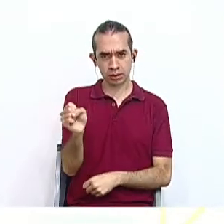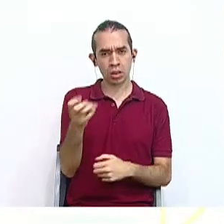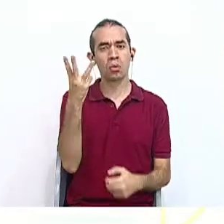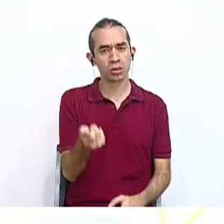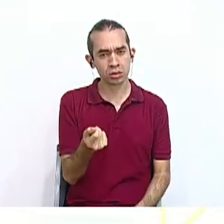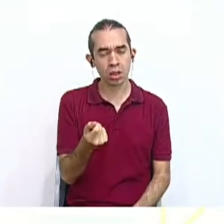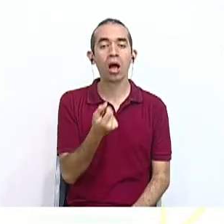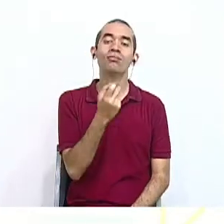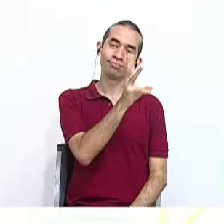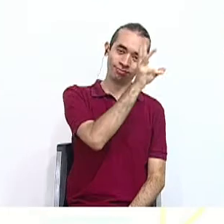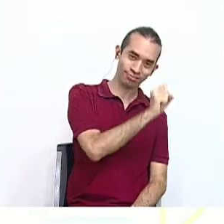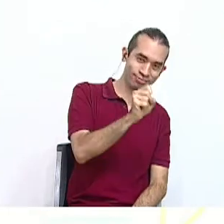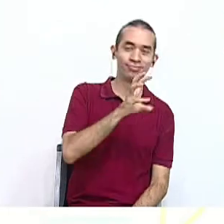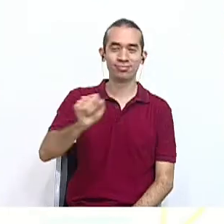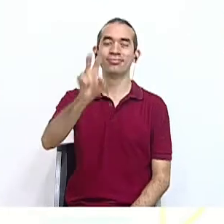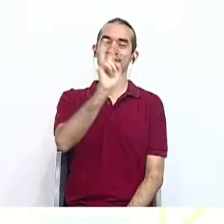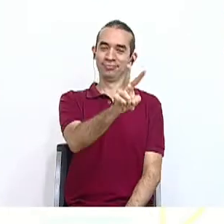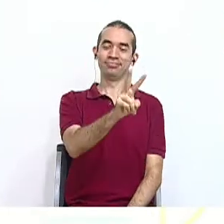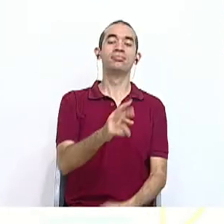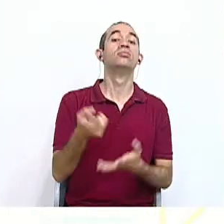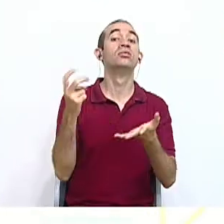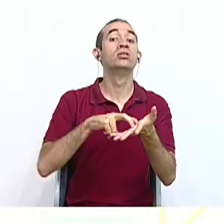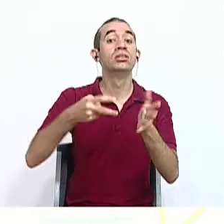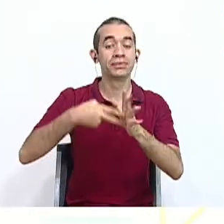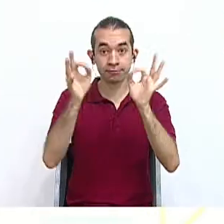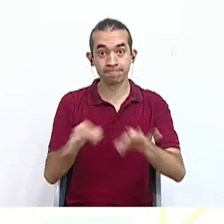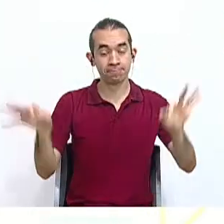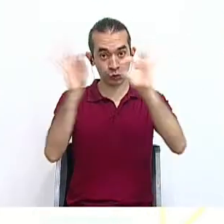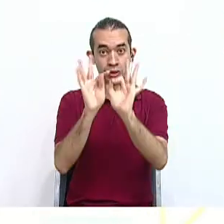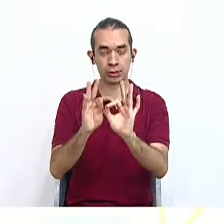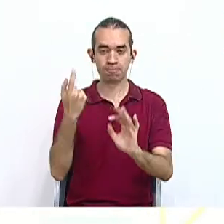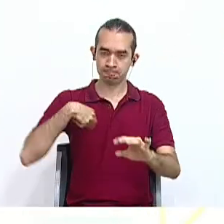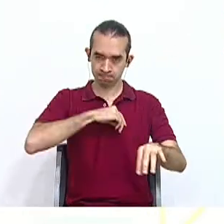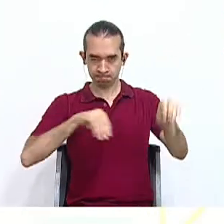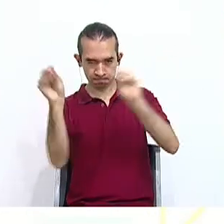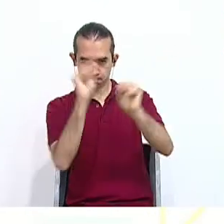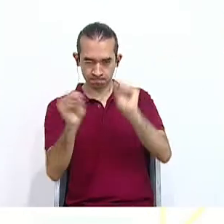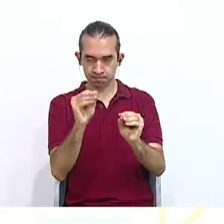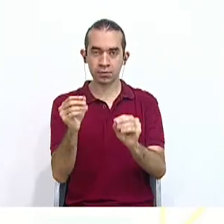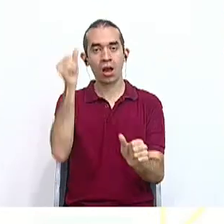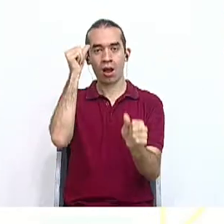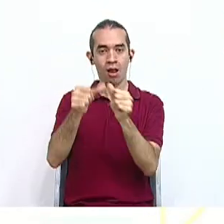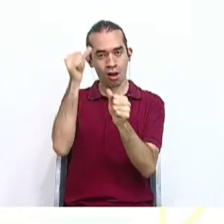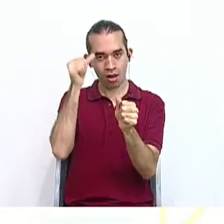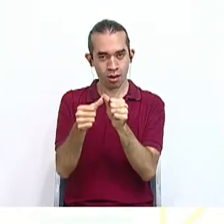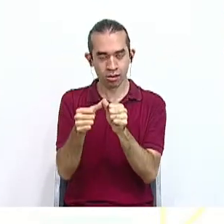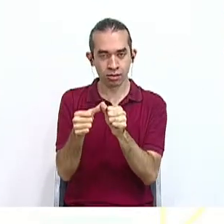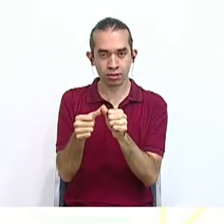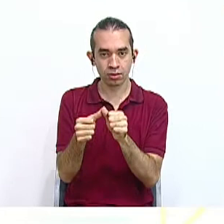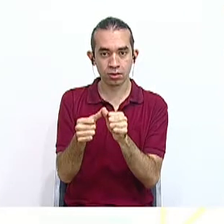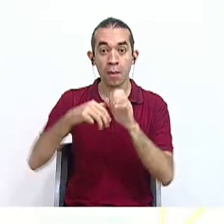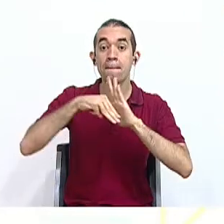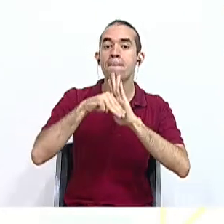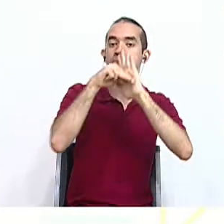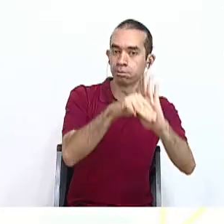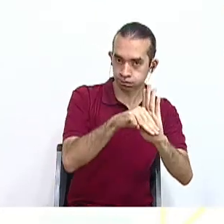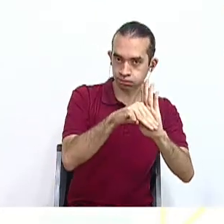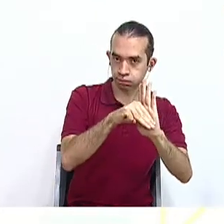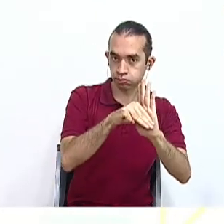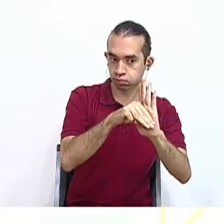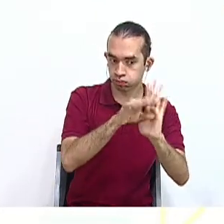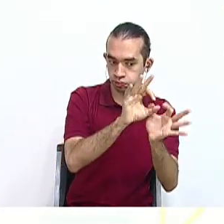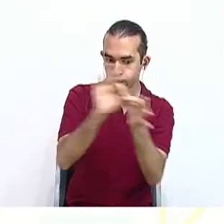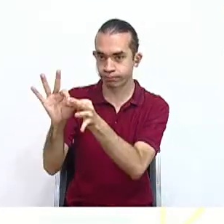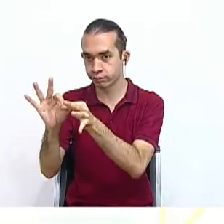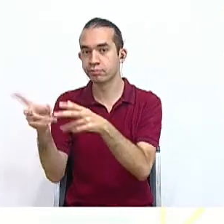Correcto, 2. Es importante entonces, a la hora de trabajar nosotros, recordar cuál es el modelo para poder trabajar